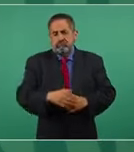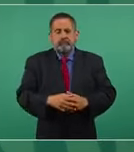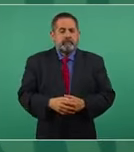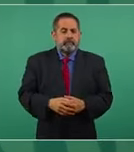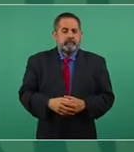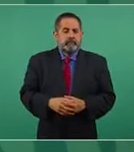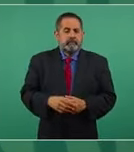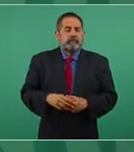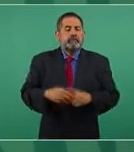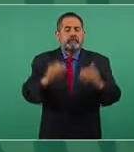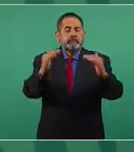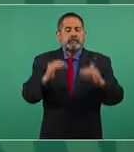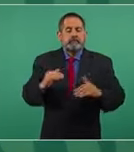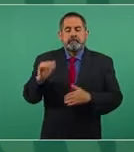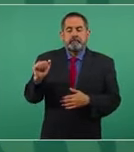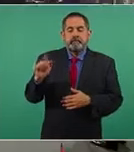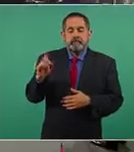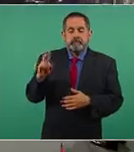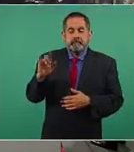Adriana Pacheco.